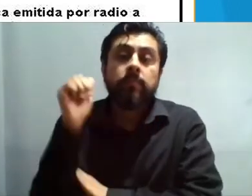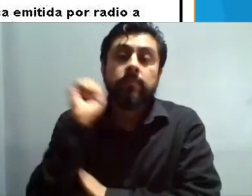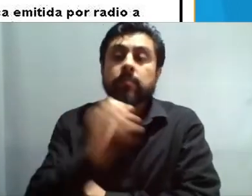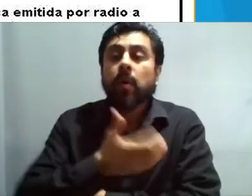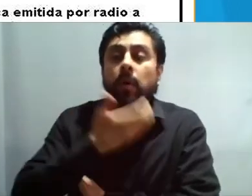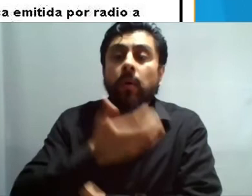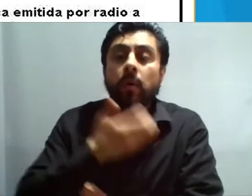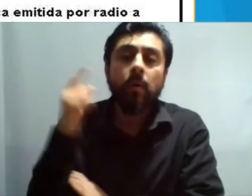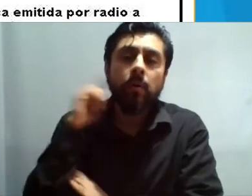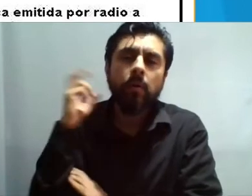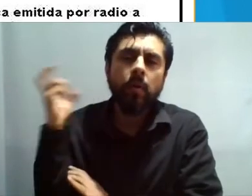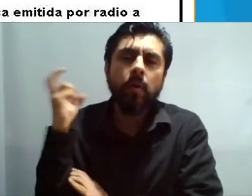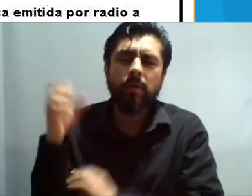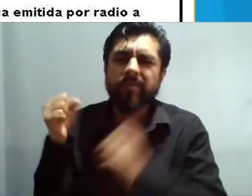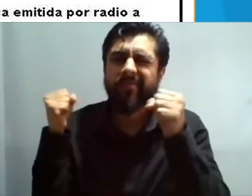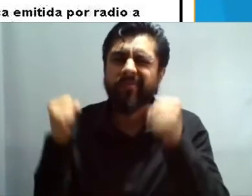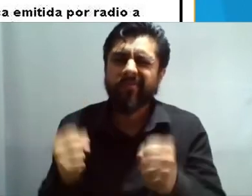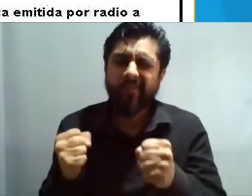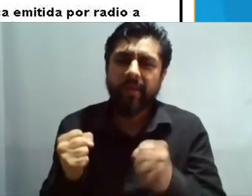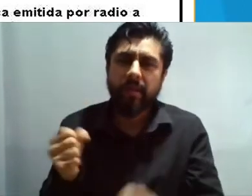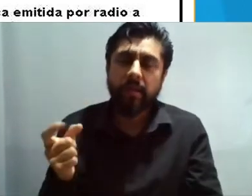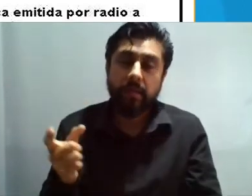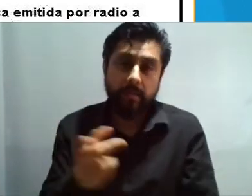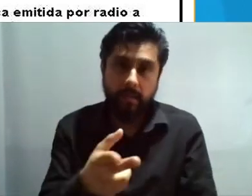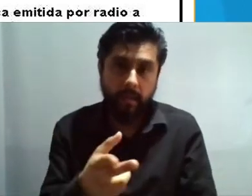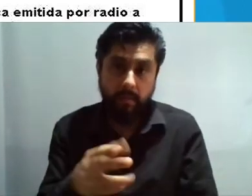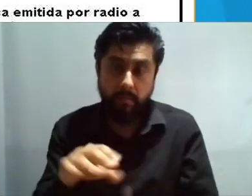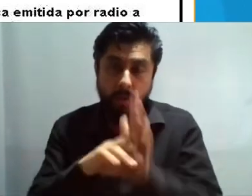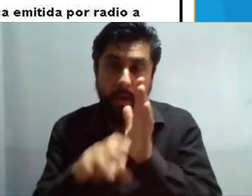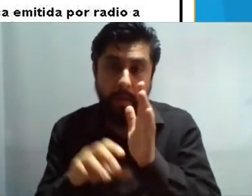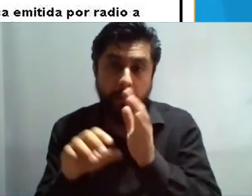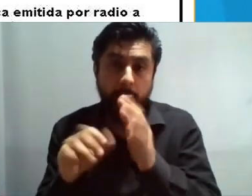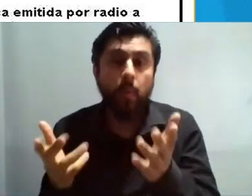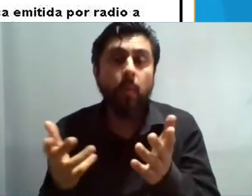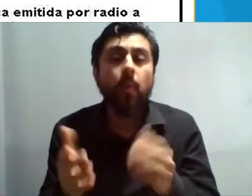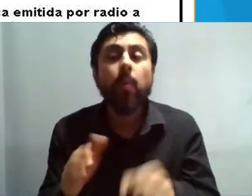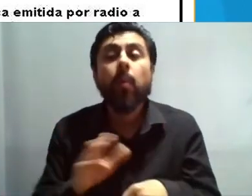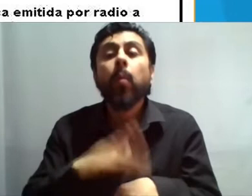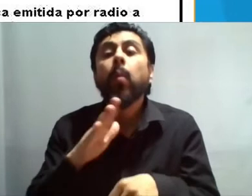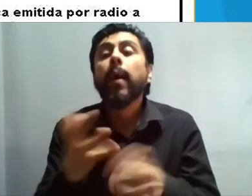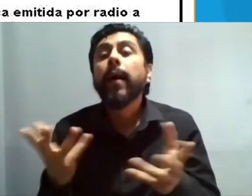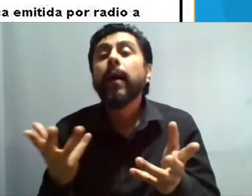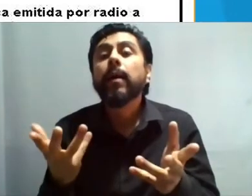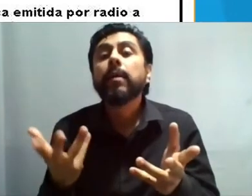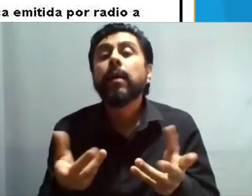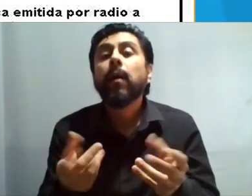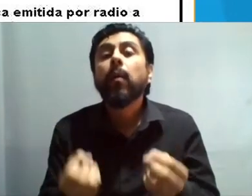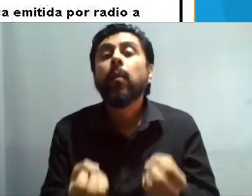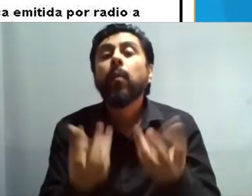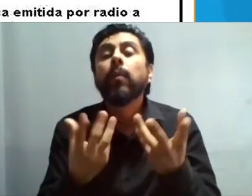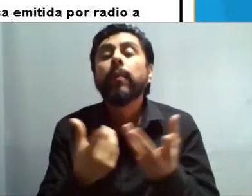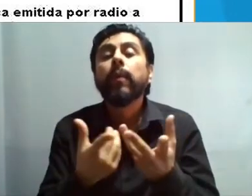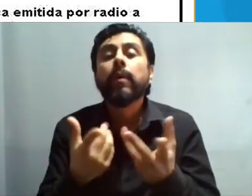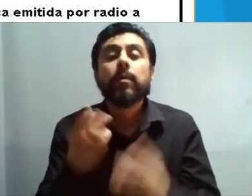sería, bueno, ¿qué tanto es alto y qué tanto es bajo? Bueno, mire, una conversación a un